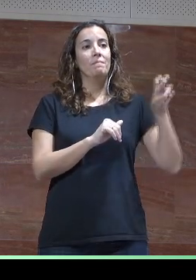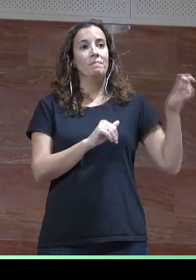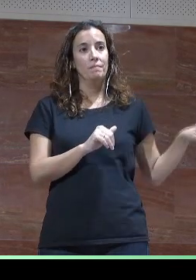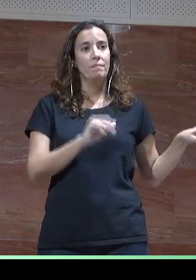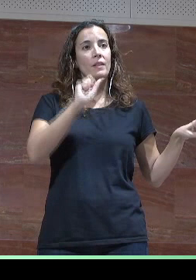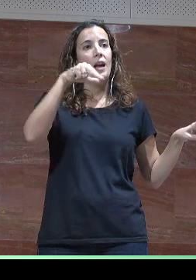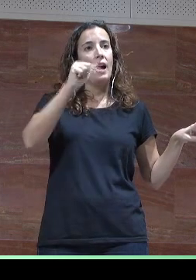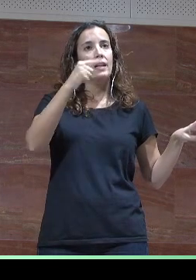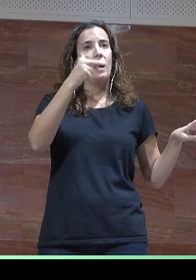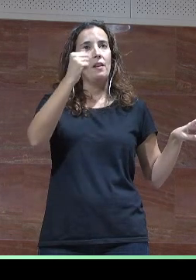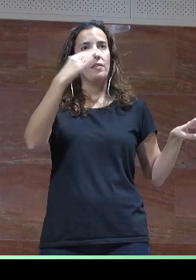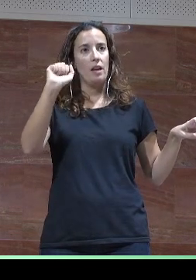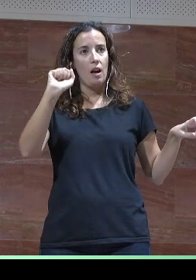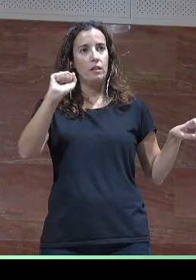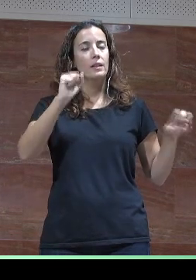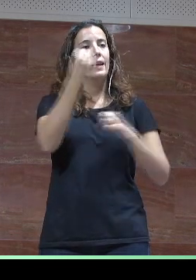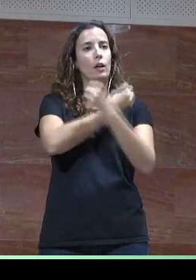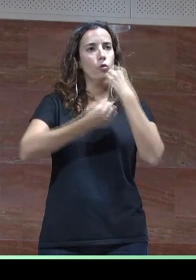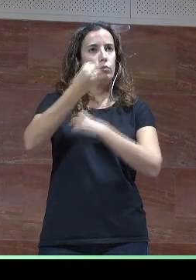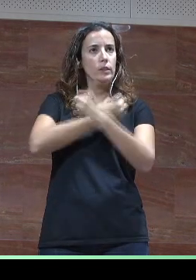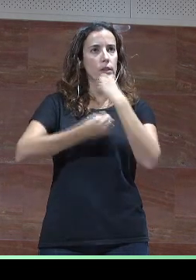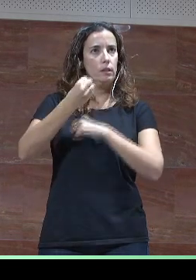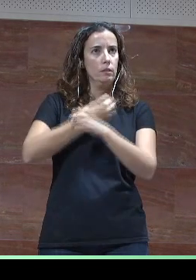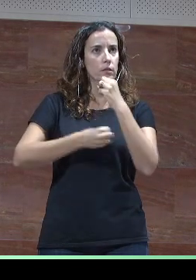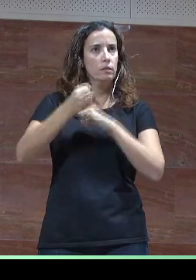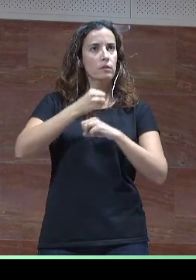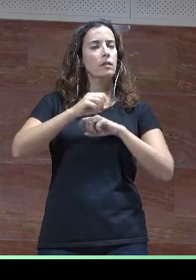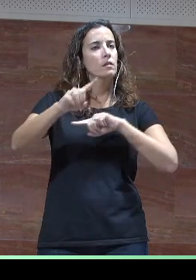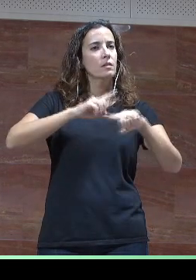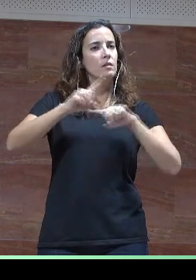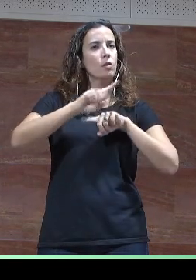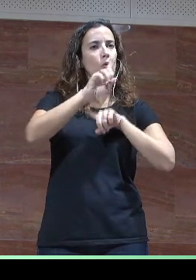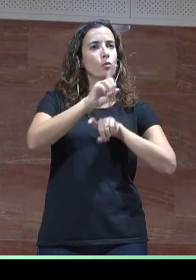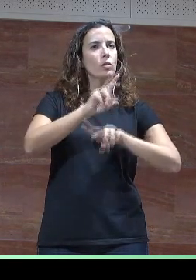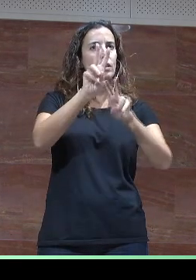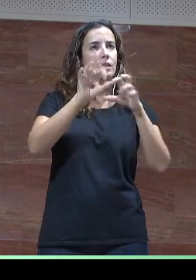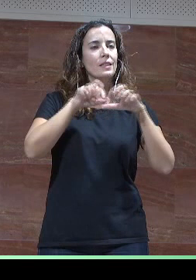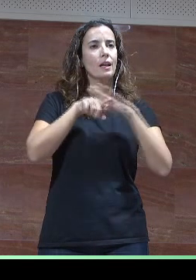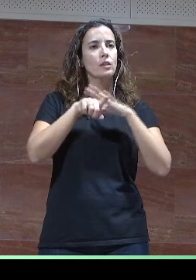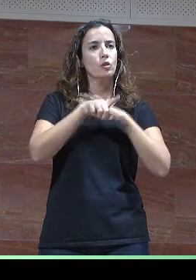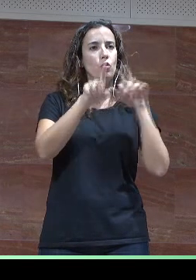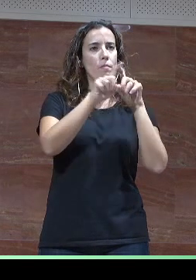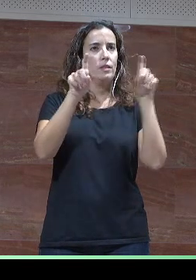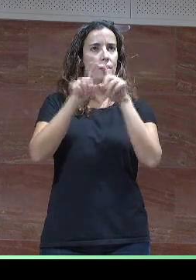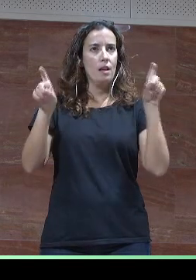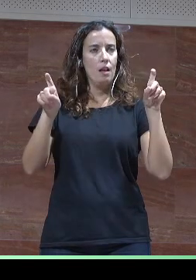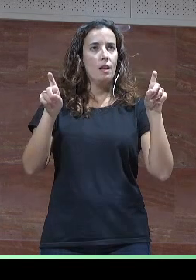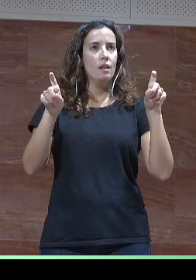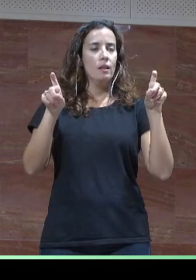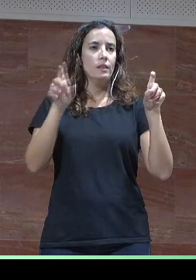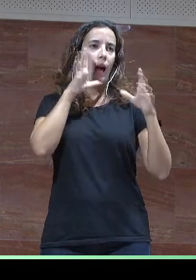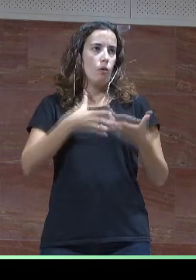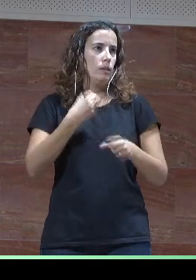García Bernal, que es economista, dirige una consultoría sobre gestión empresarial y está en